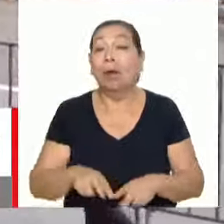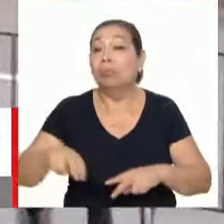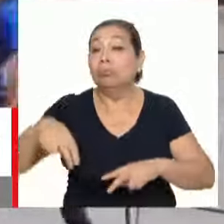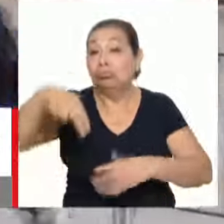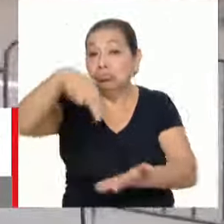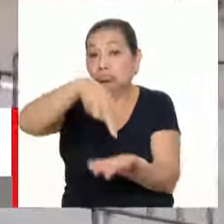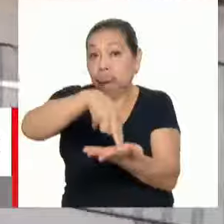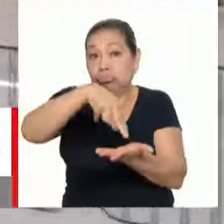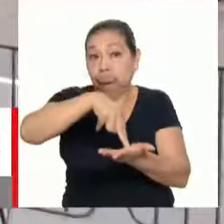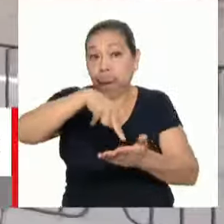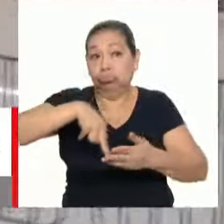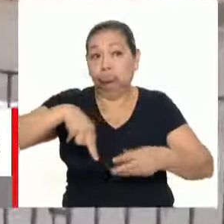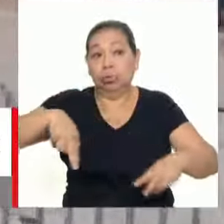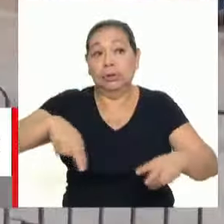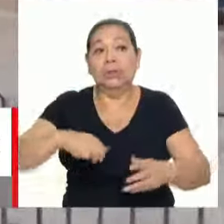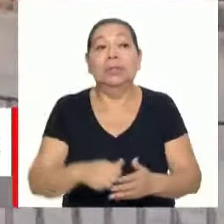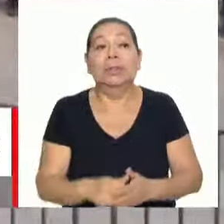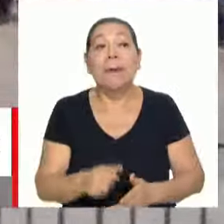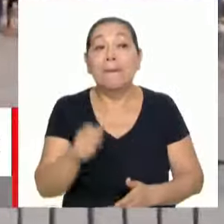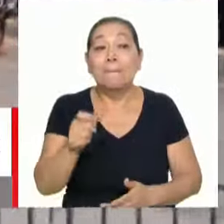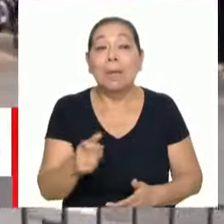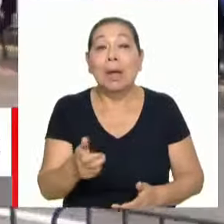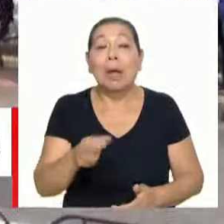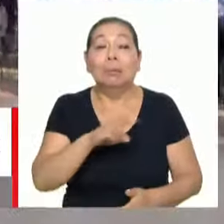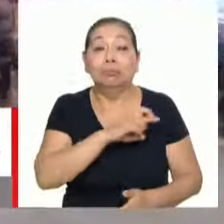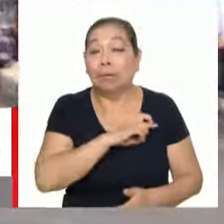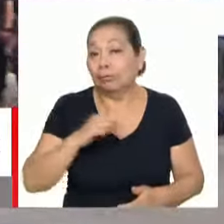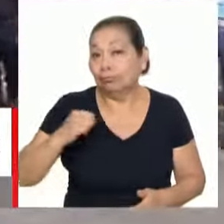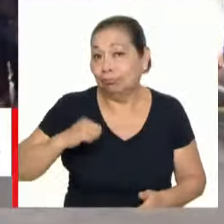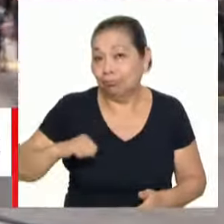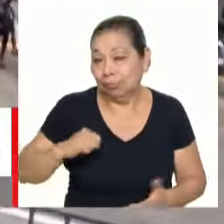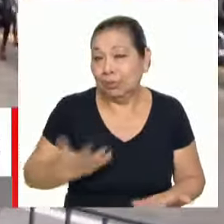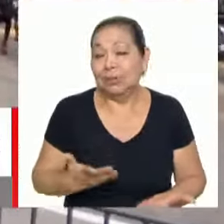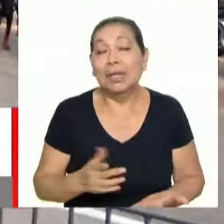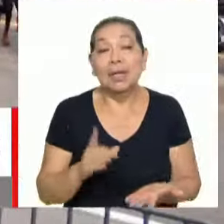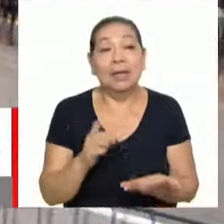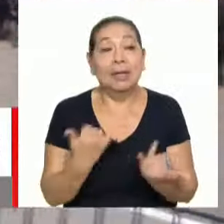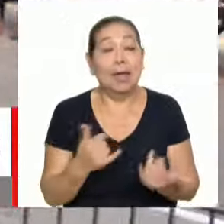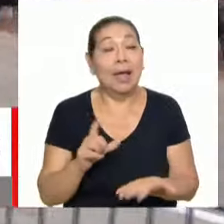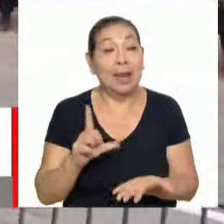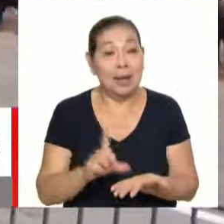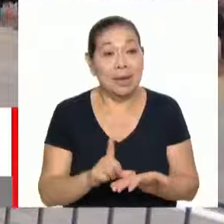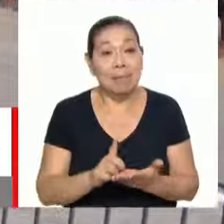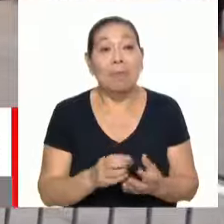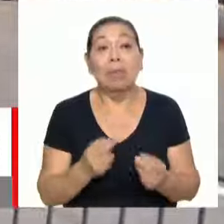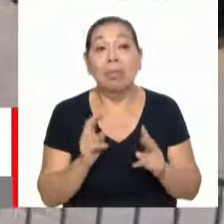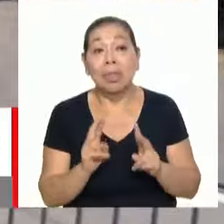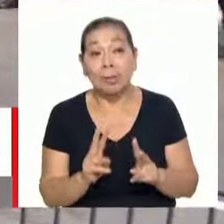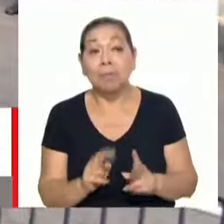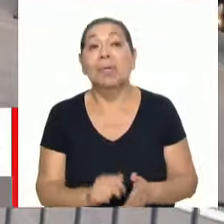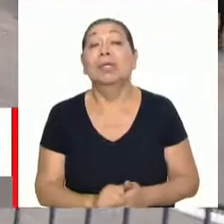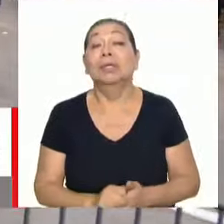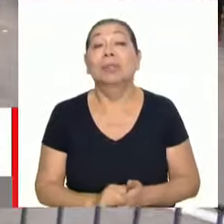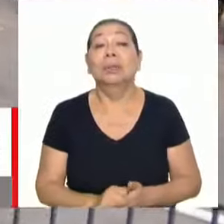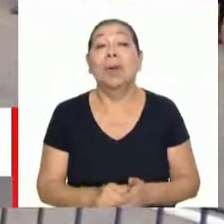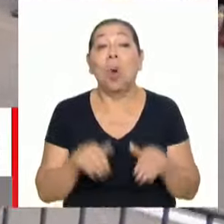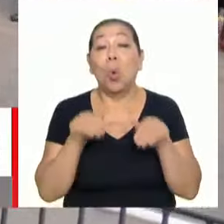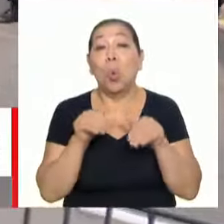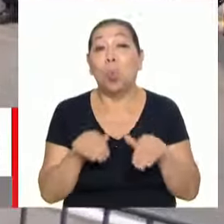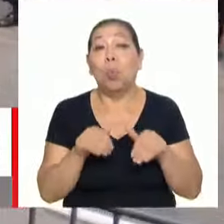despliegue de efectivos de agentes, de serenos, del serenazgo de la Municipalidad de Lima. Vemos también incluso a los